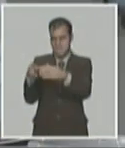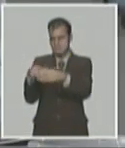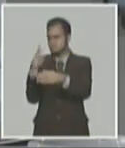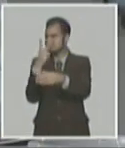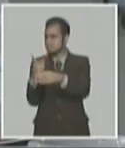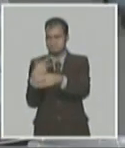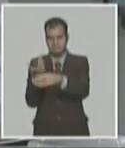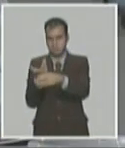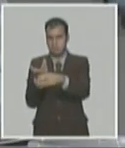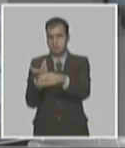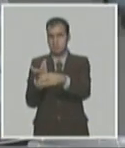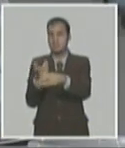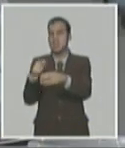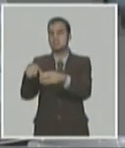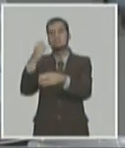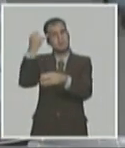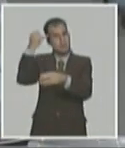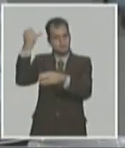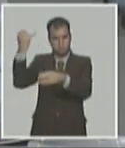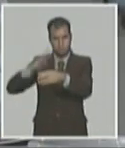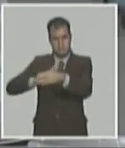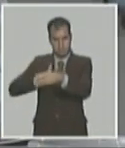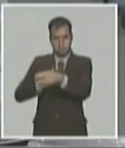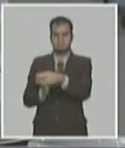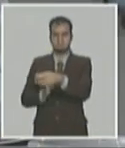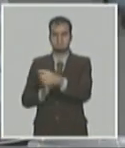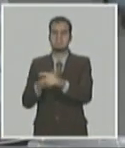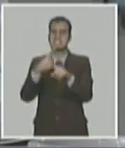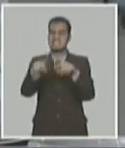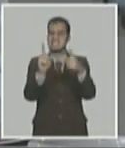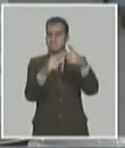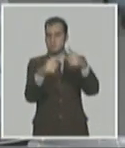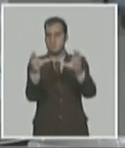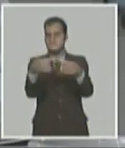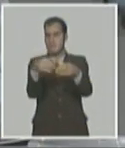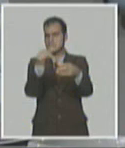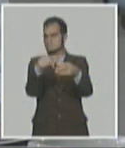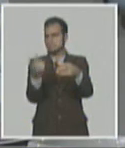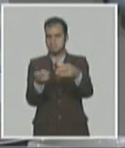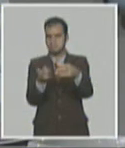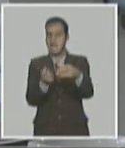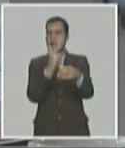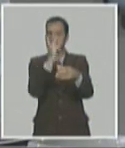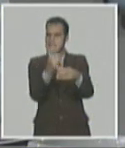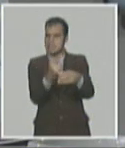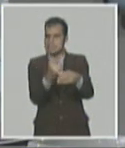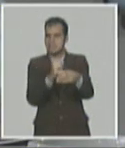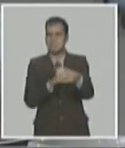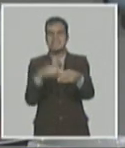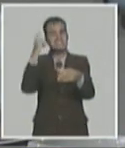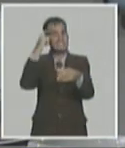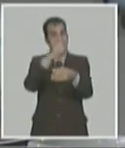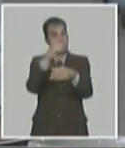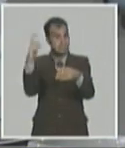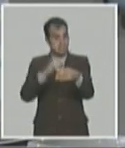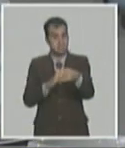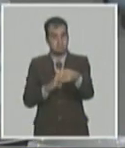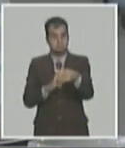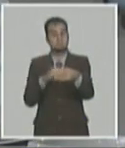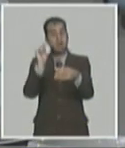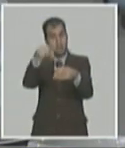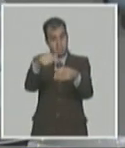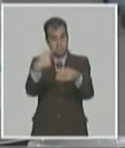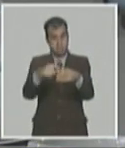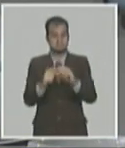a la actividad ideológica, una comisión para atender todo lo relacionado a la ciencia y a la innovación, y